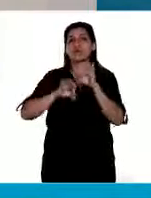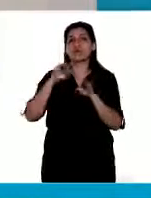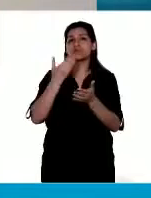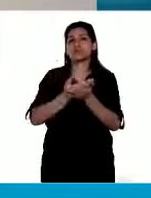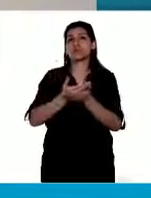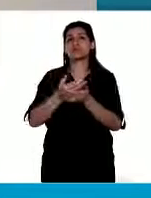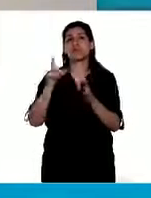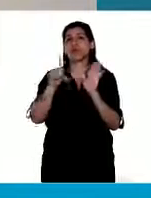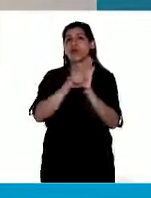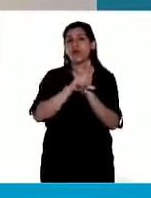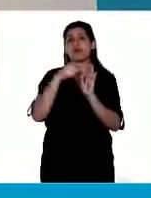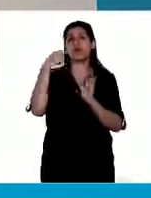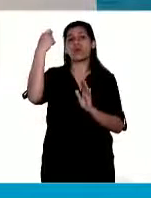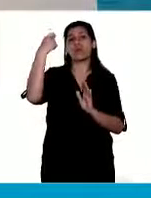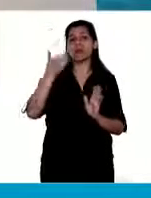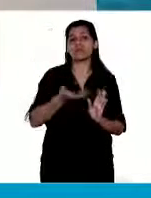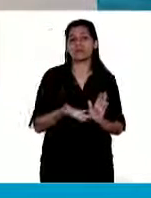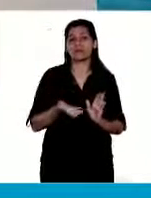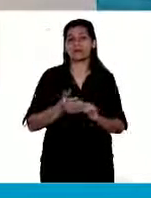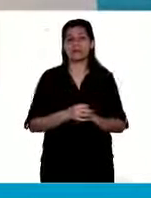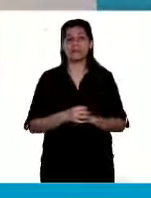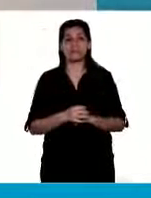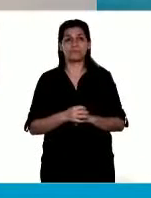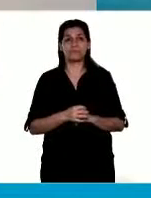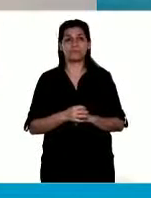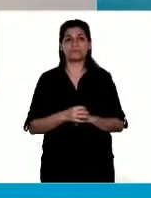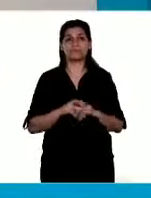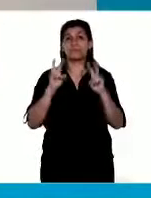jubilatoria. En materia de seguridad, al